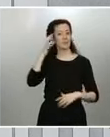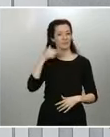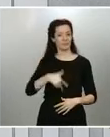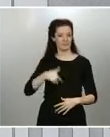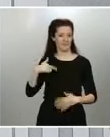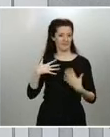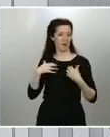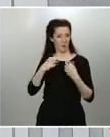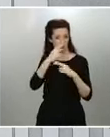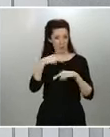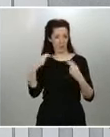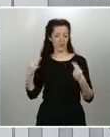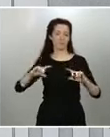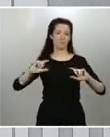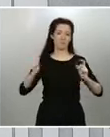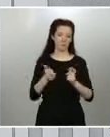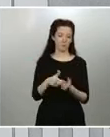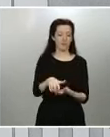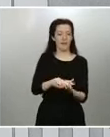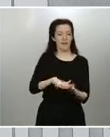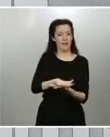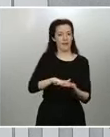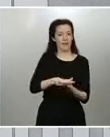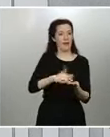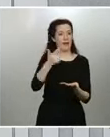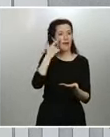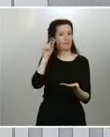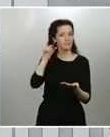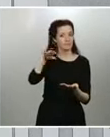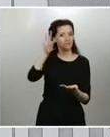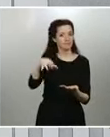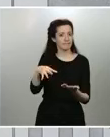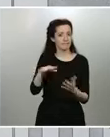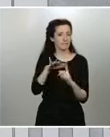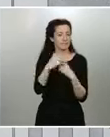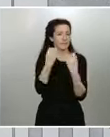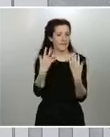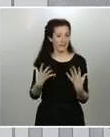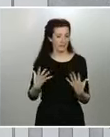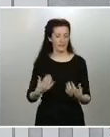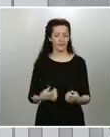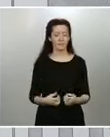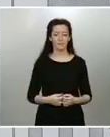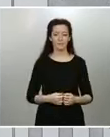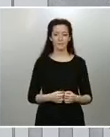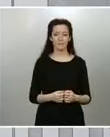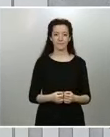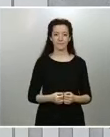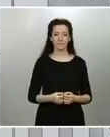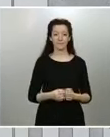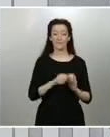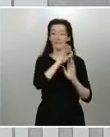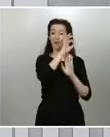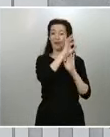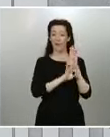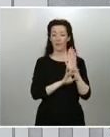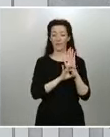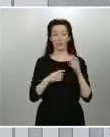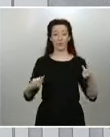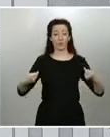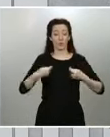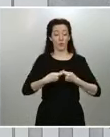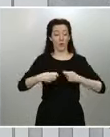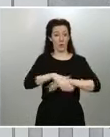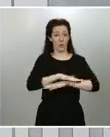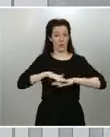cataluña nosotros como viene reflejado en la orden de gobernanza que hay el mismo público albert tiene final del estado